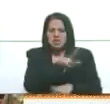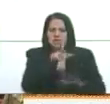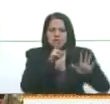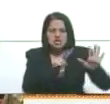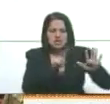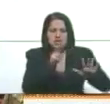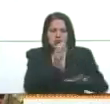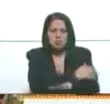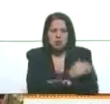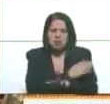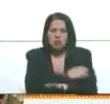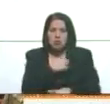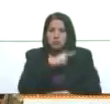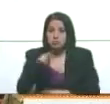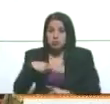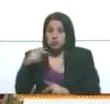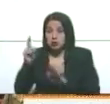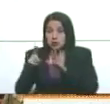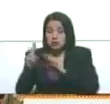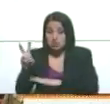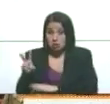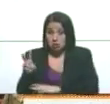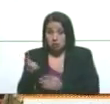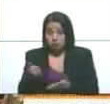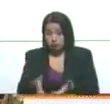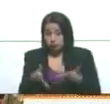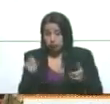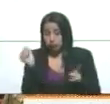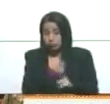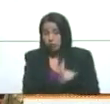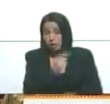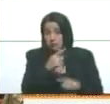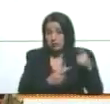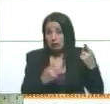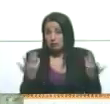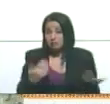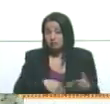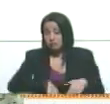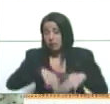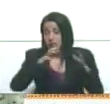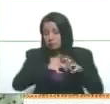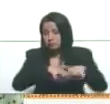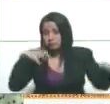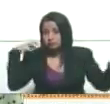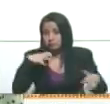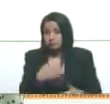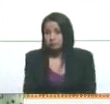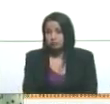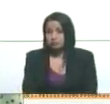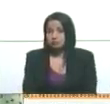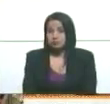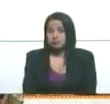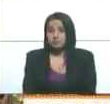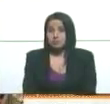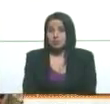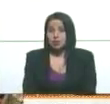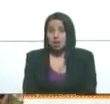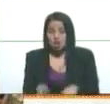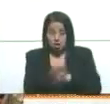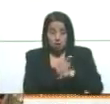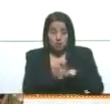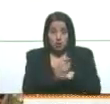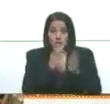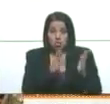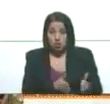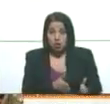62, ¿verdad? Eso es un montón de puntos, pero un montón. En las elecciones de gobernadores, en